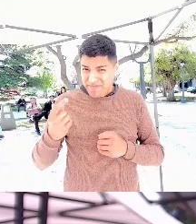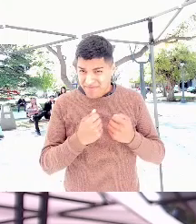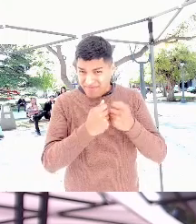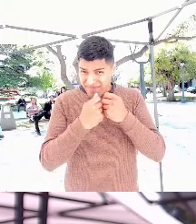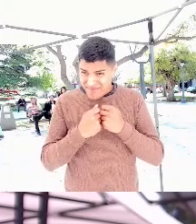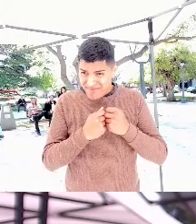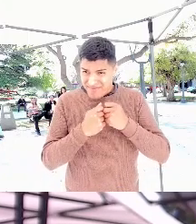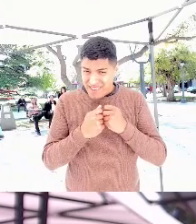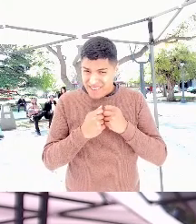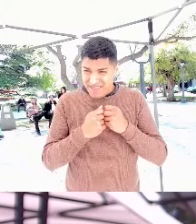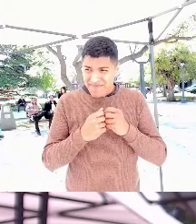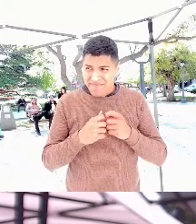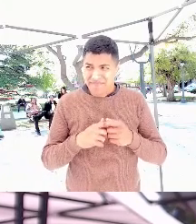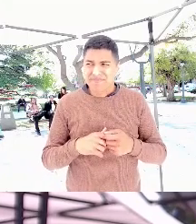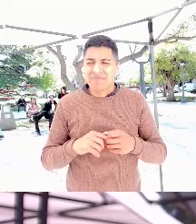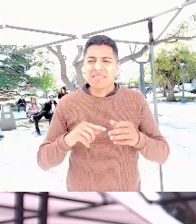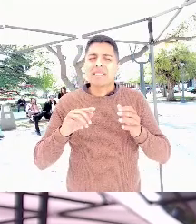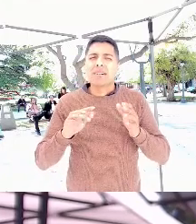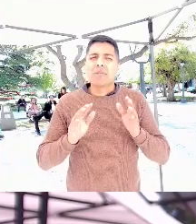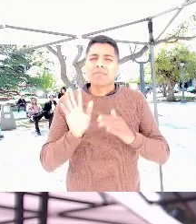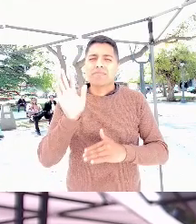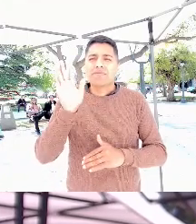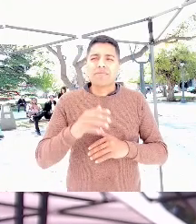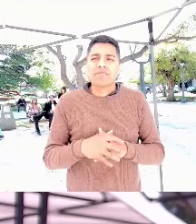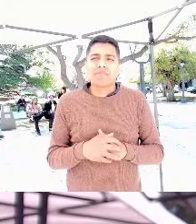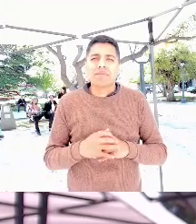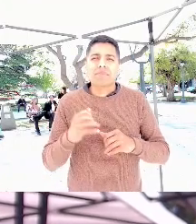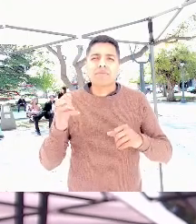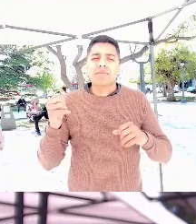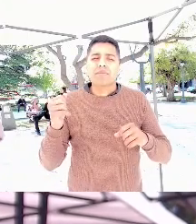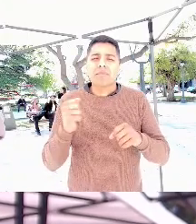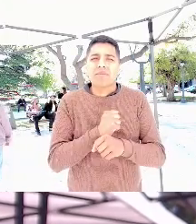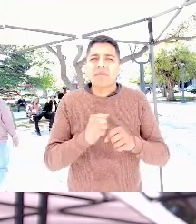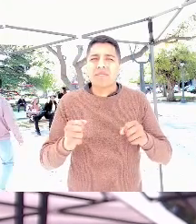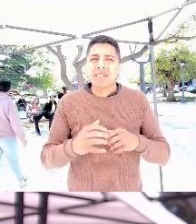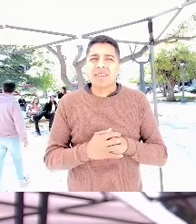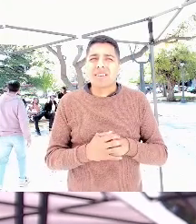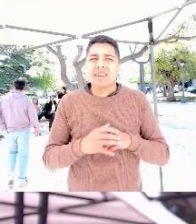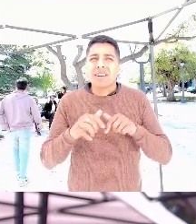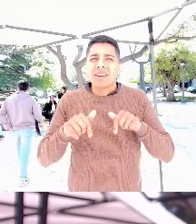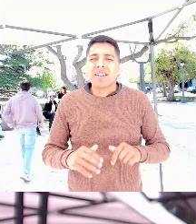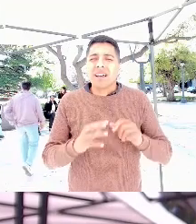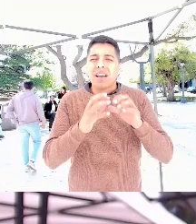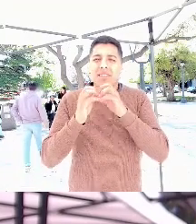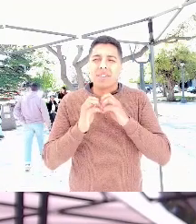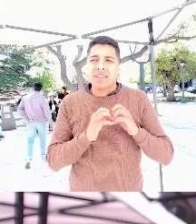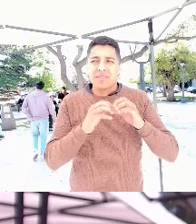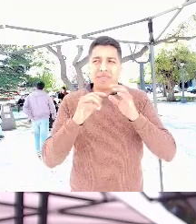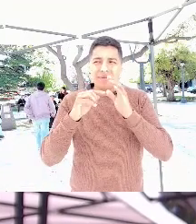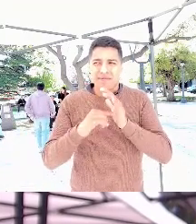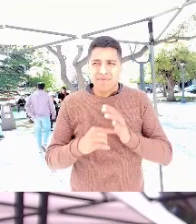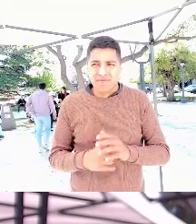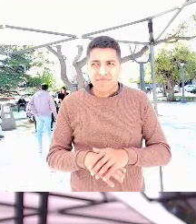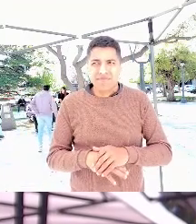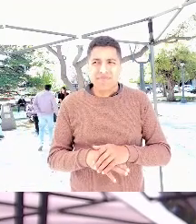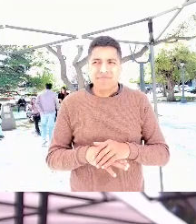cuerpo en general, quienes estén por la afirmativa, si van a levantar la mano. Aprobado, corresponde el tratamiento en